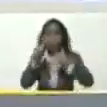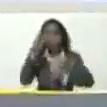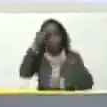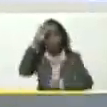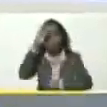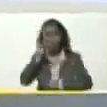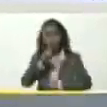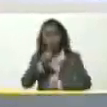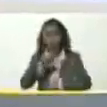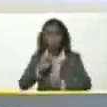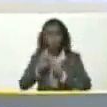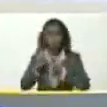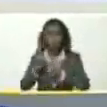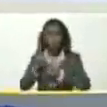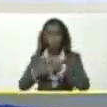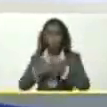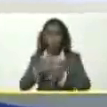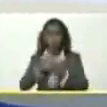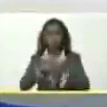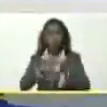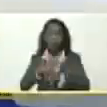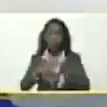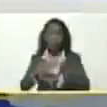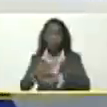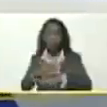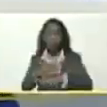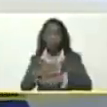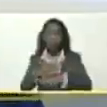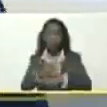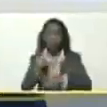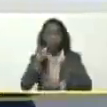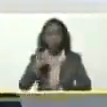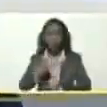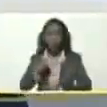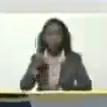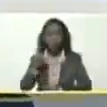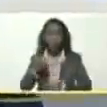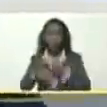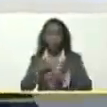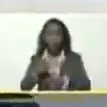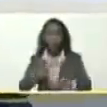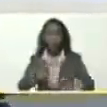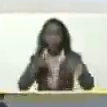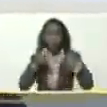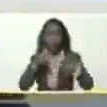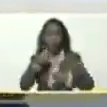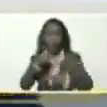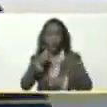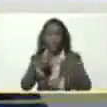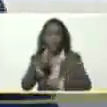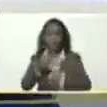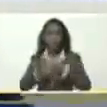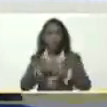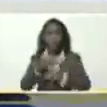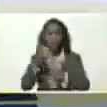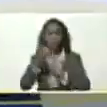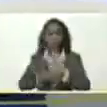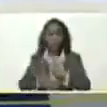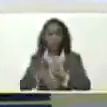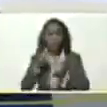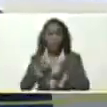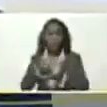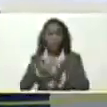ocasión de interactuar con ella cuando inauguramos la Bienal del Sur virtual y usted dio la orden de realizar un capítulo